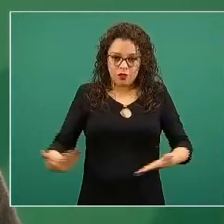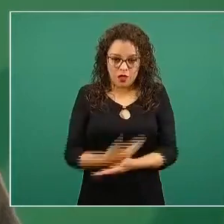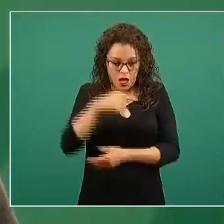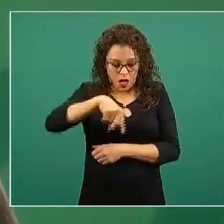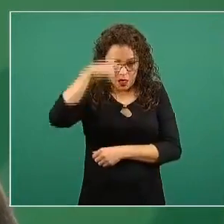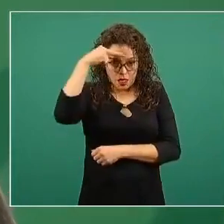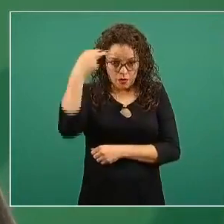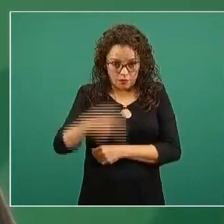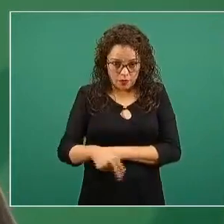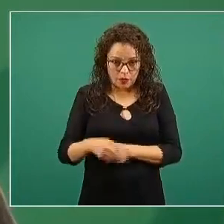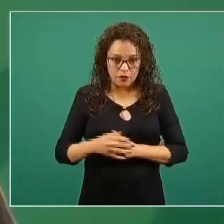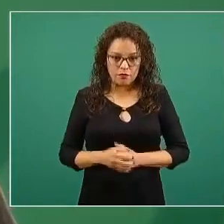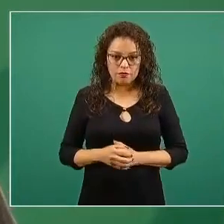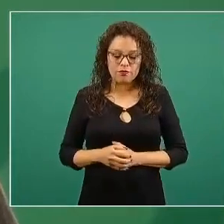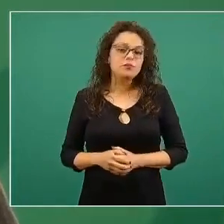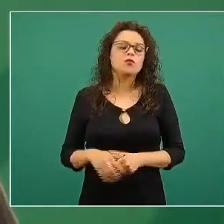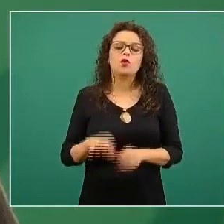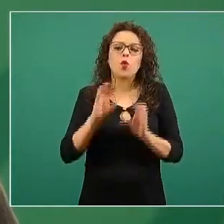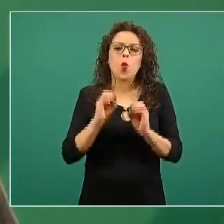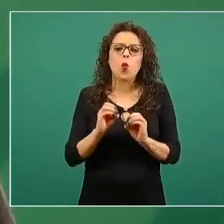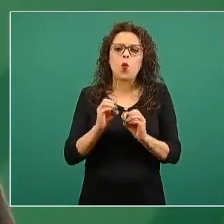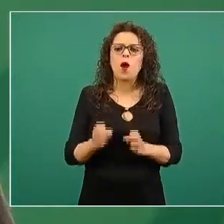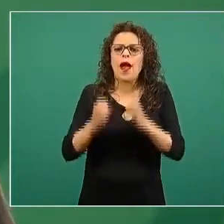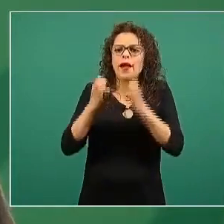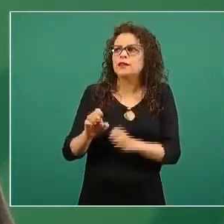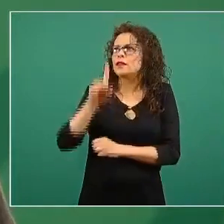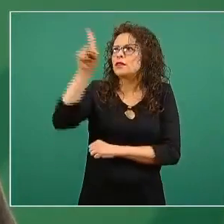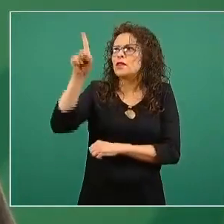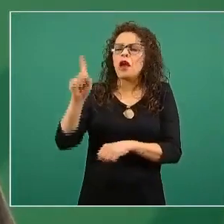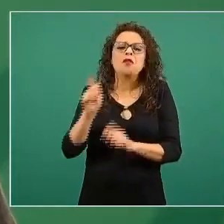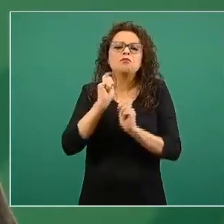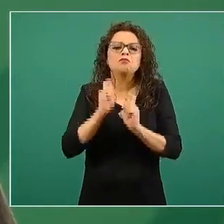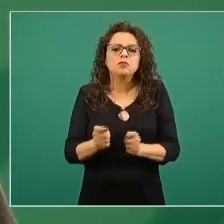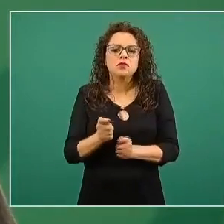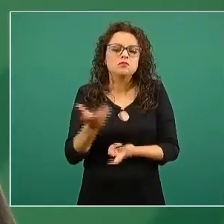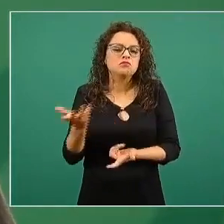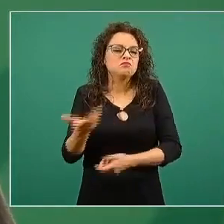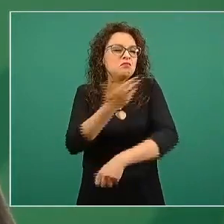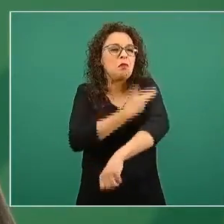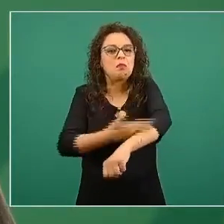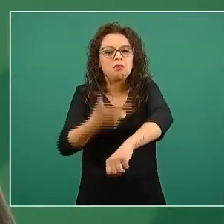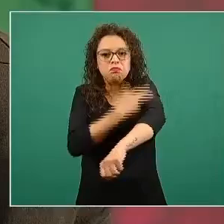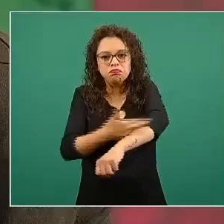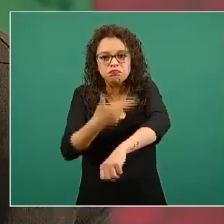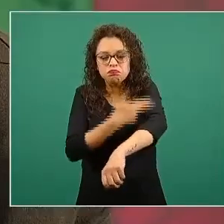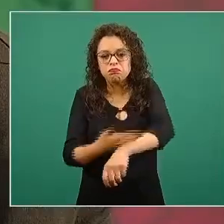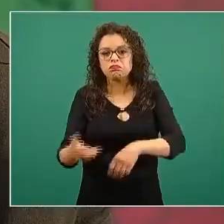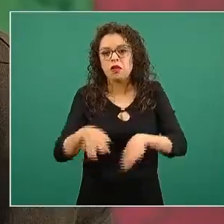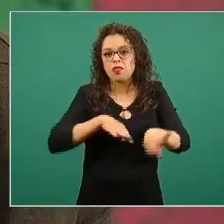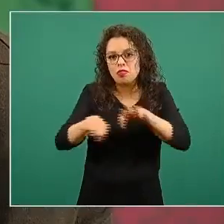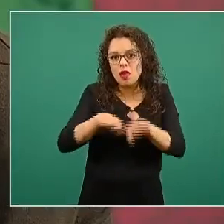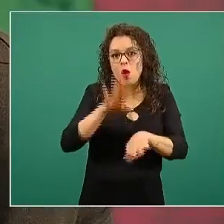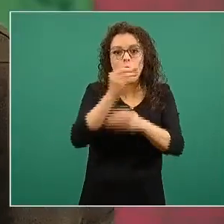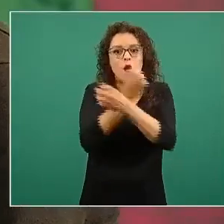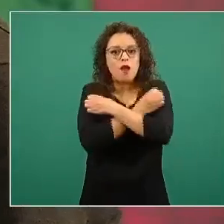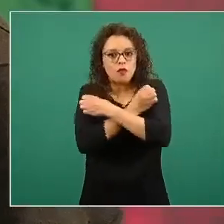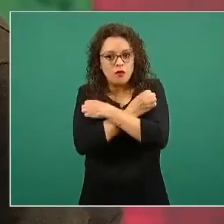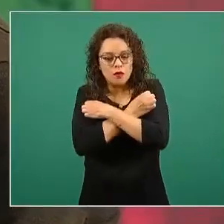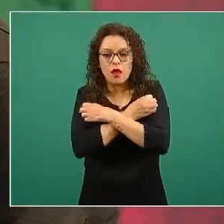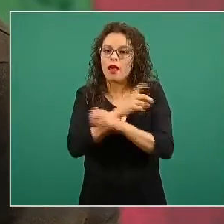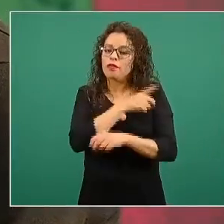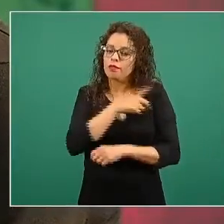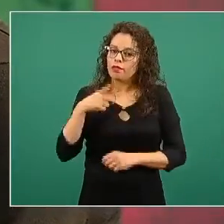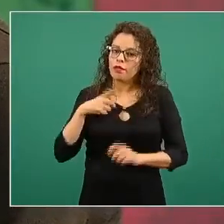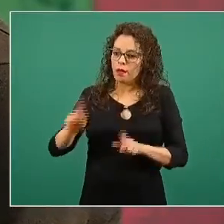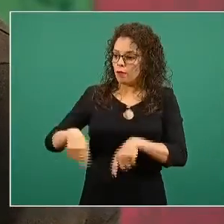allá por algún proceso ya sea laboral o educativo, pues lógicamente puedan tener el acceso que el